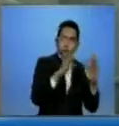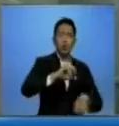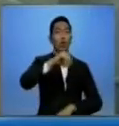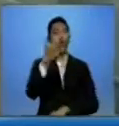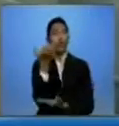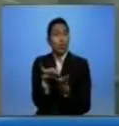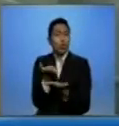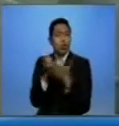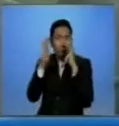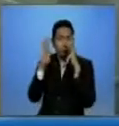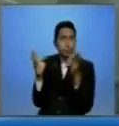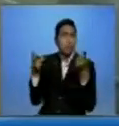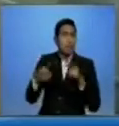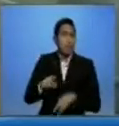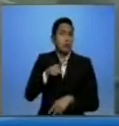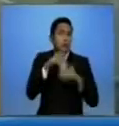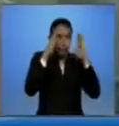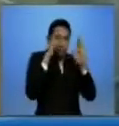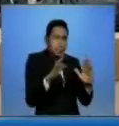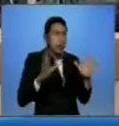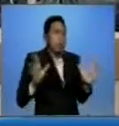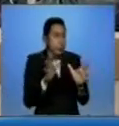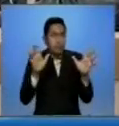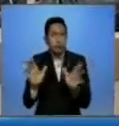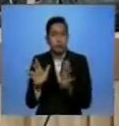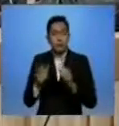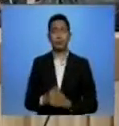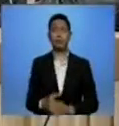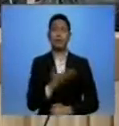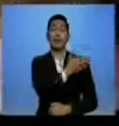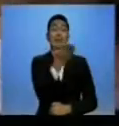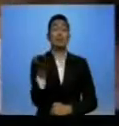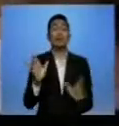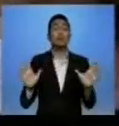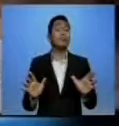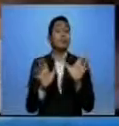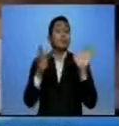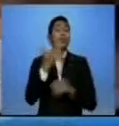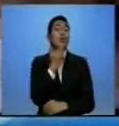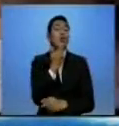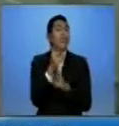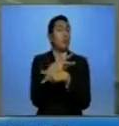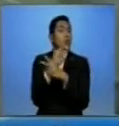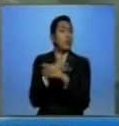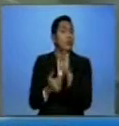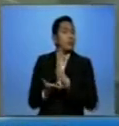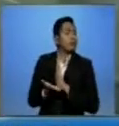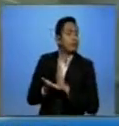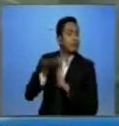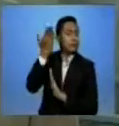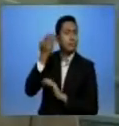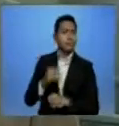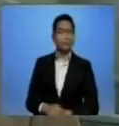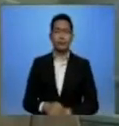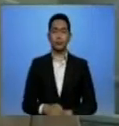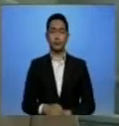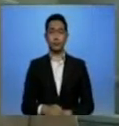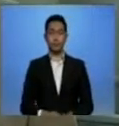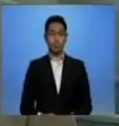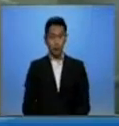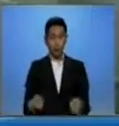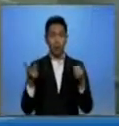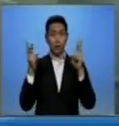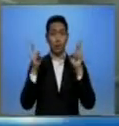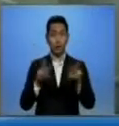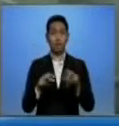económicos, requiere también incentivos. Estos incentivos elevarían la productividad. También al mismo tiempo ser capaz